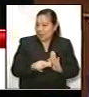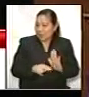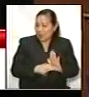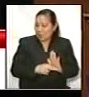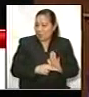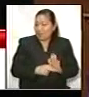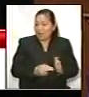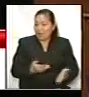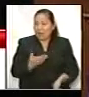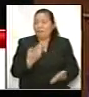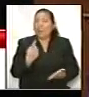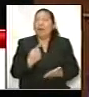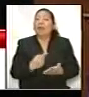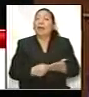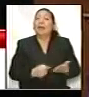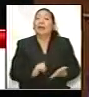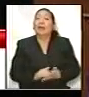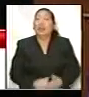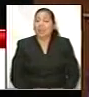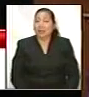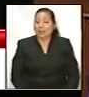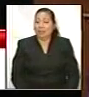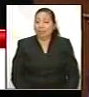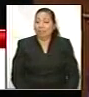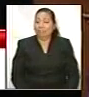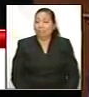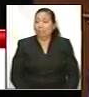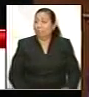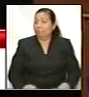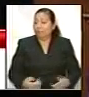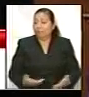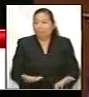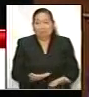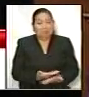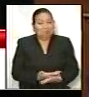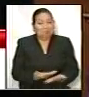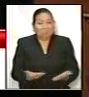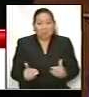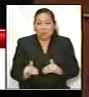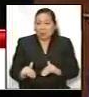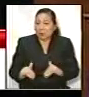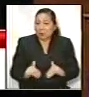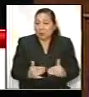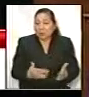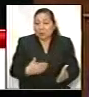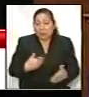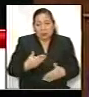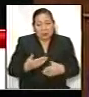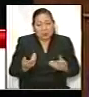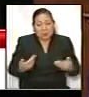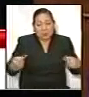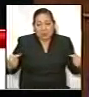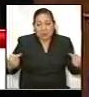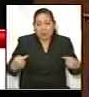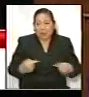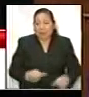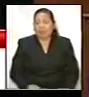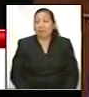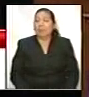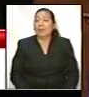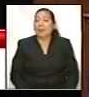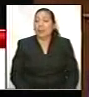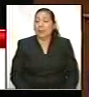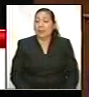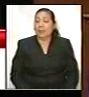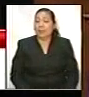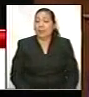justamente para que, por lo que vemos en el debate, no hay unanimidad y eso puede generar una confrontación innecesaria. Pero además,